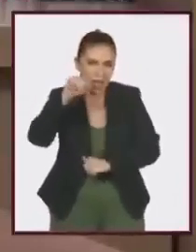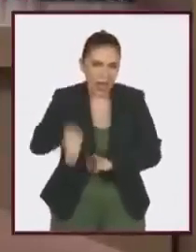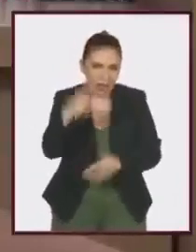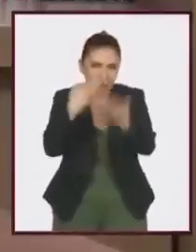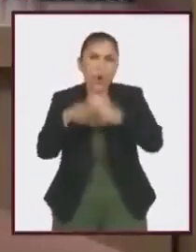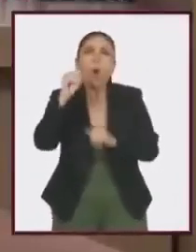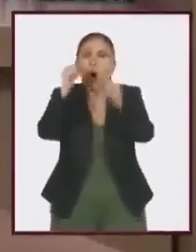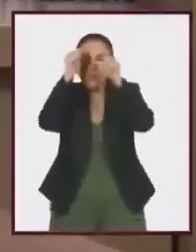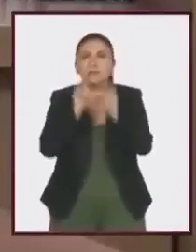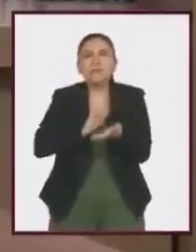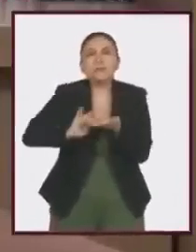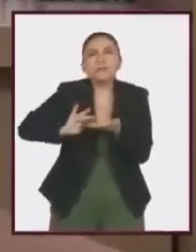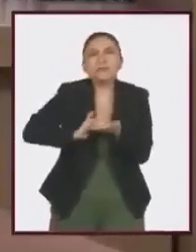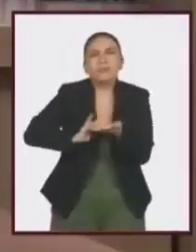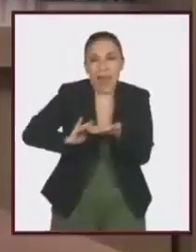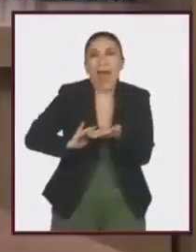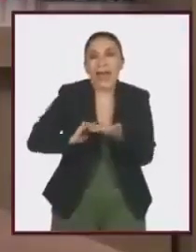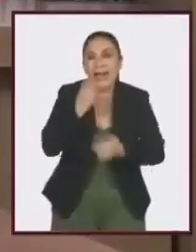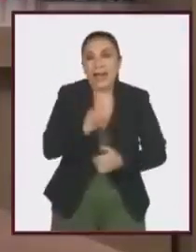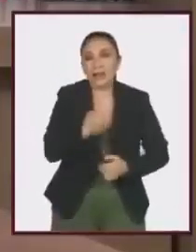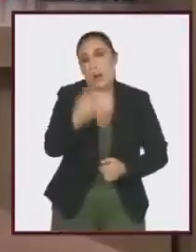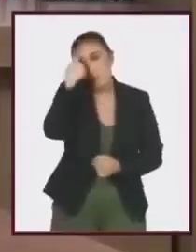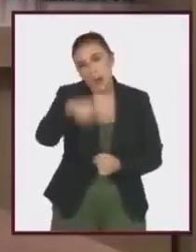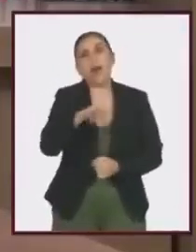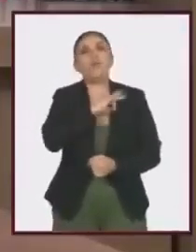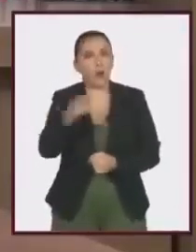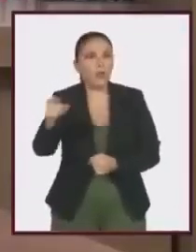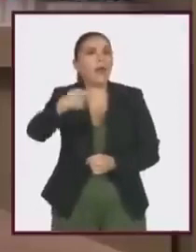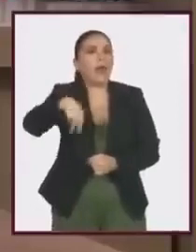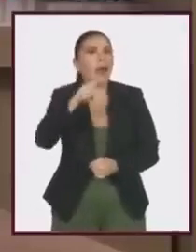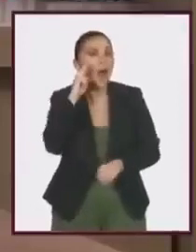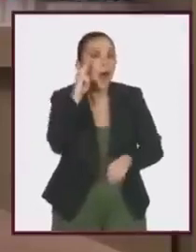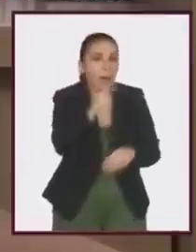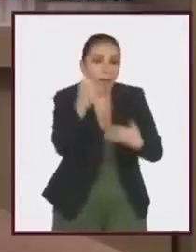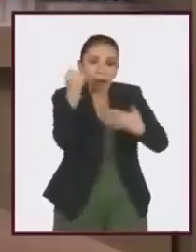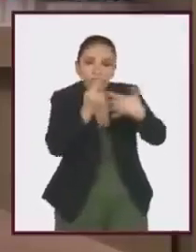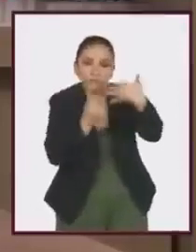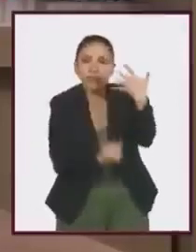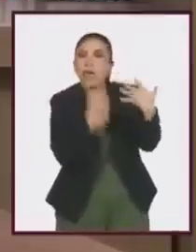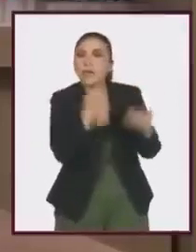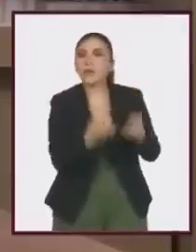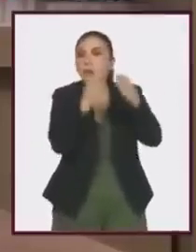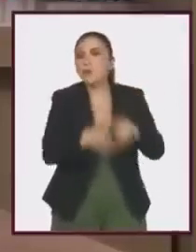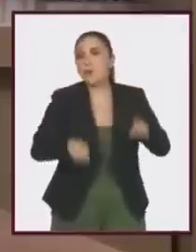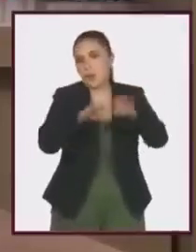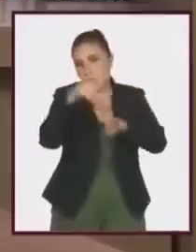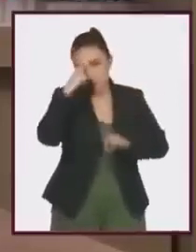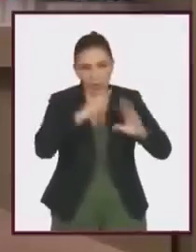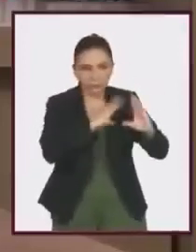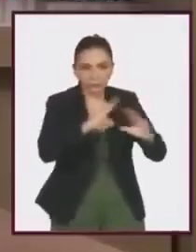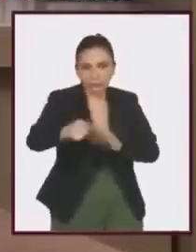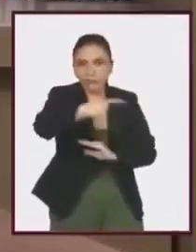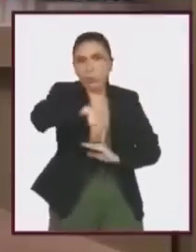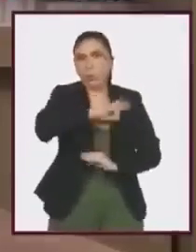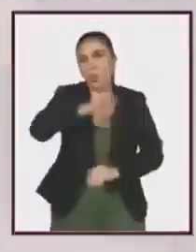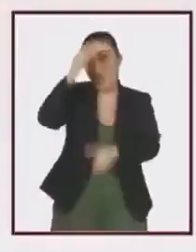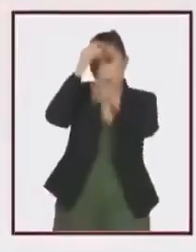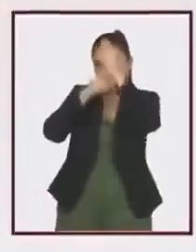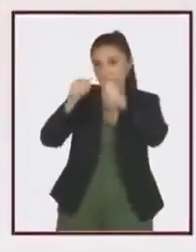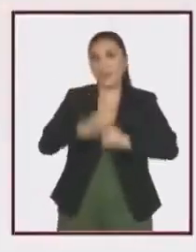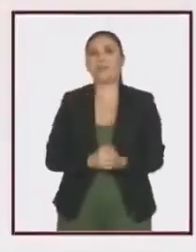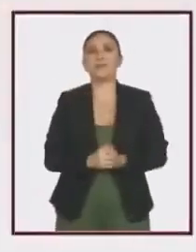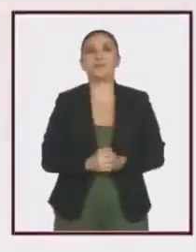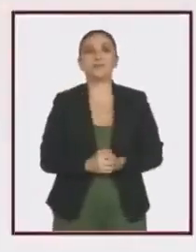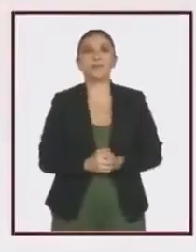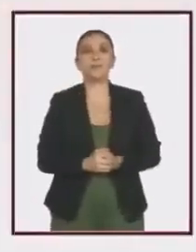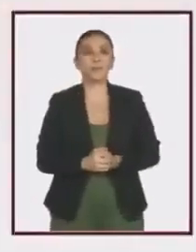braille, para poder tomarlos como herramientas para el proceso de aprendizaje. Y finalmente, el último